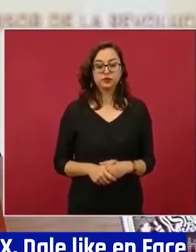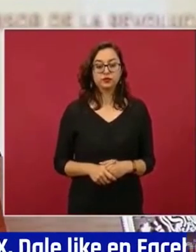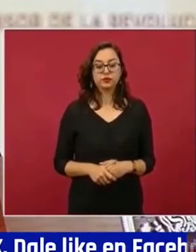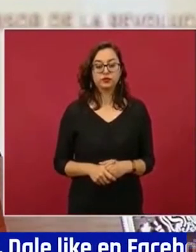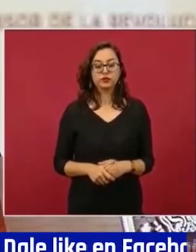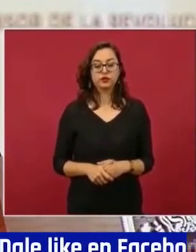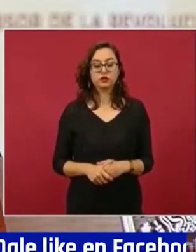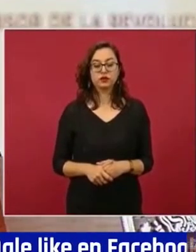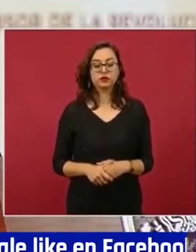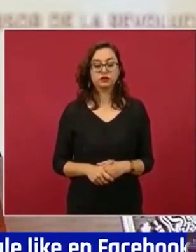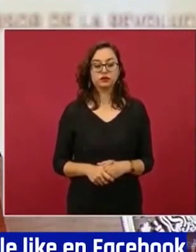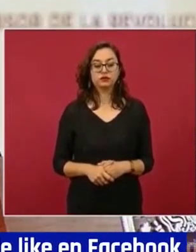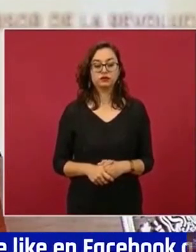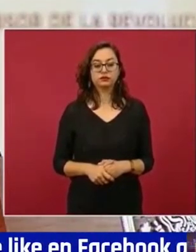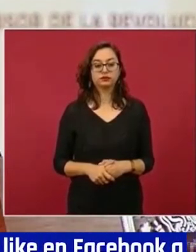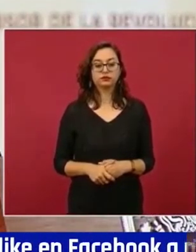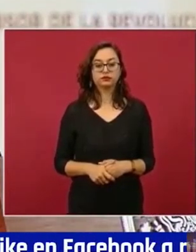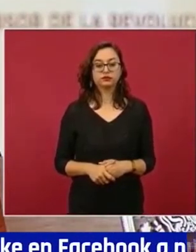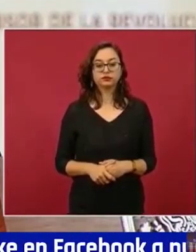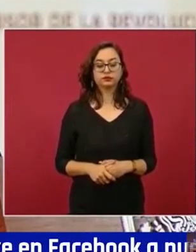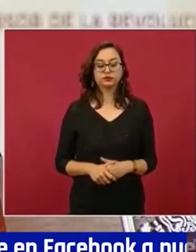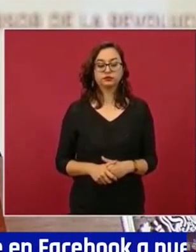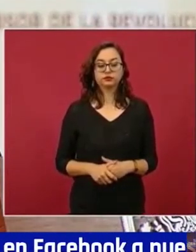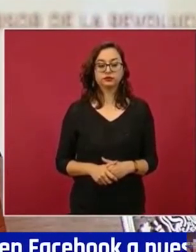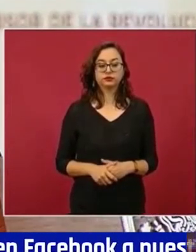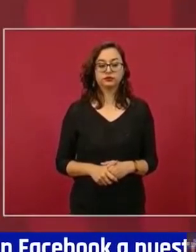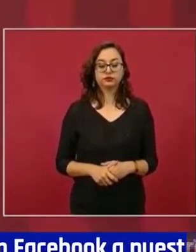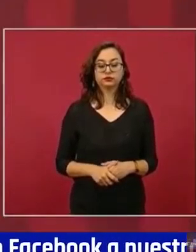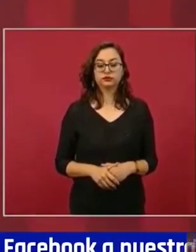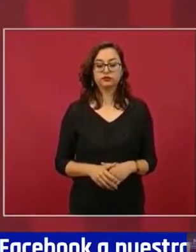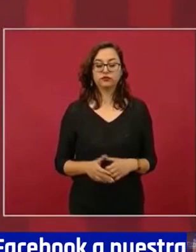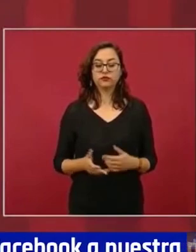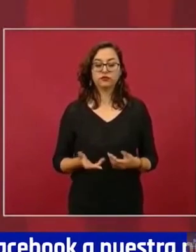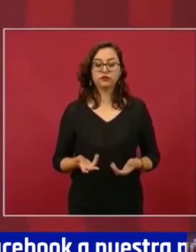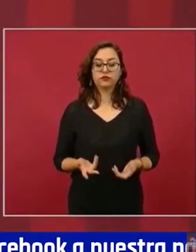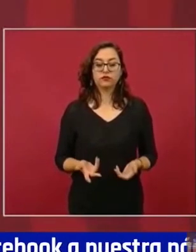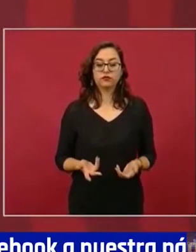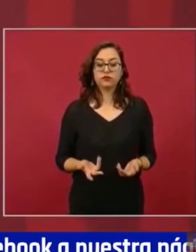en los tiempos de que tenían